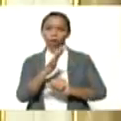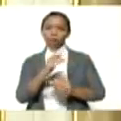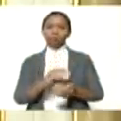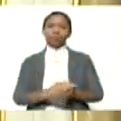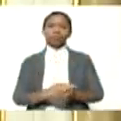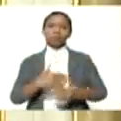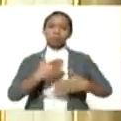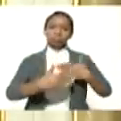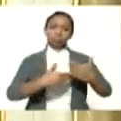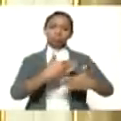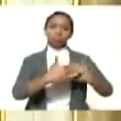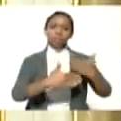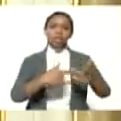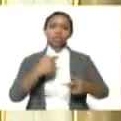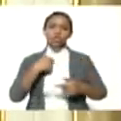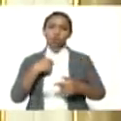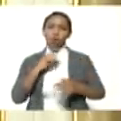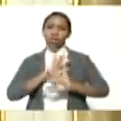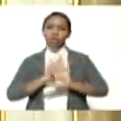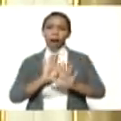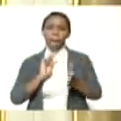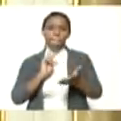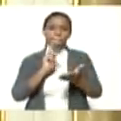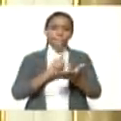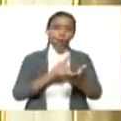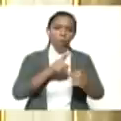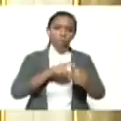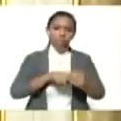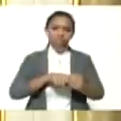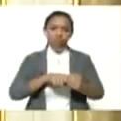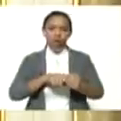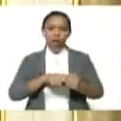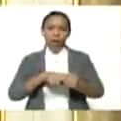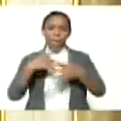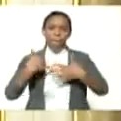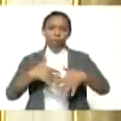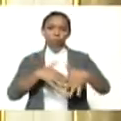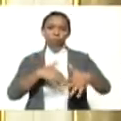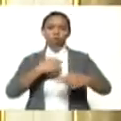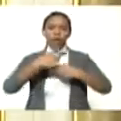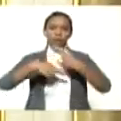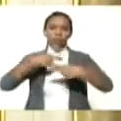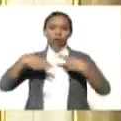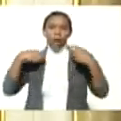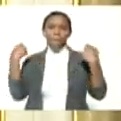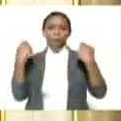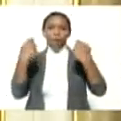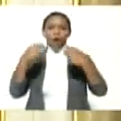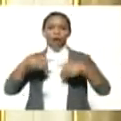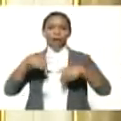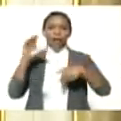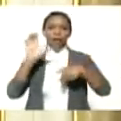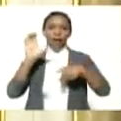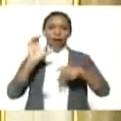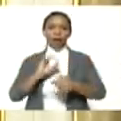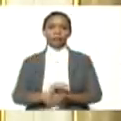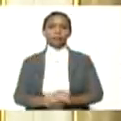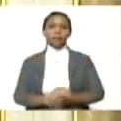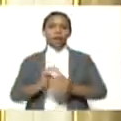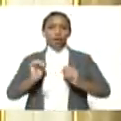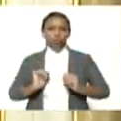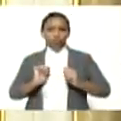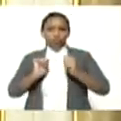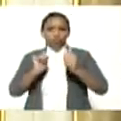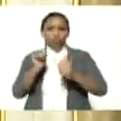ya militante yo de las fuerzas revolucionarias y populares de Caracas, comenzamos